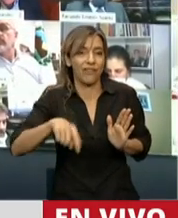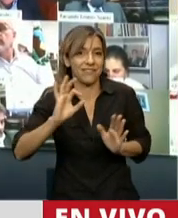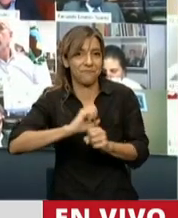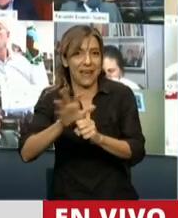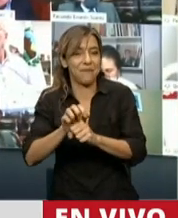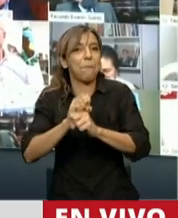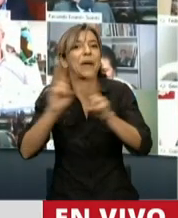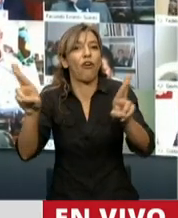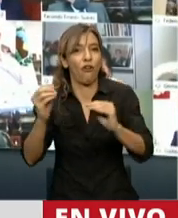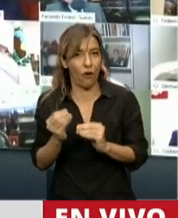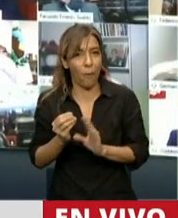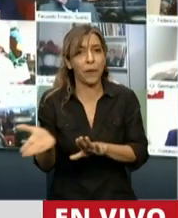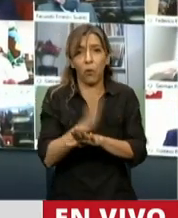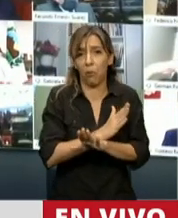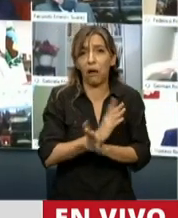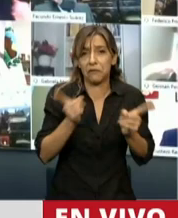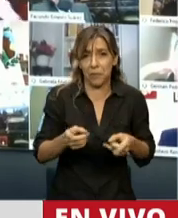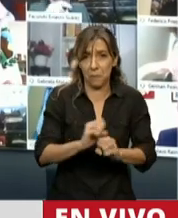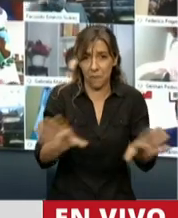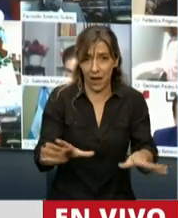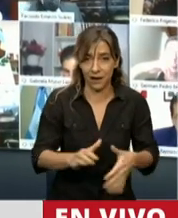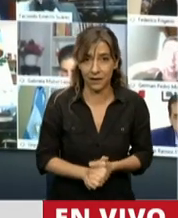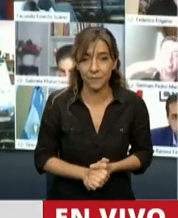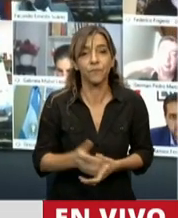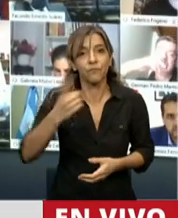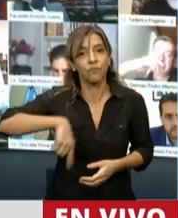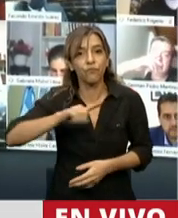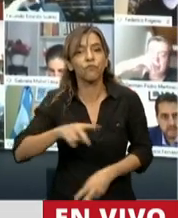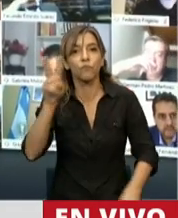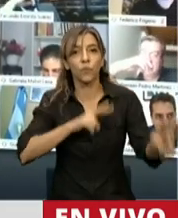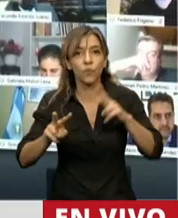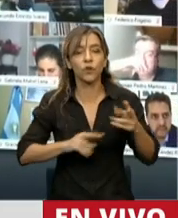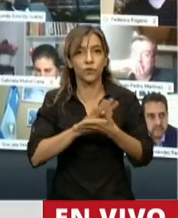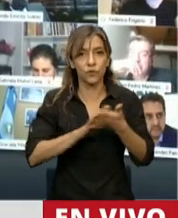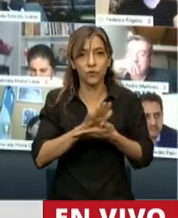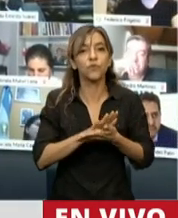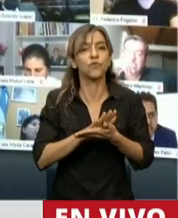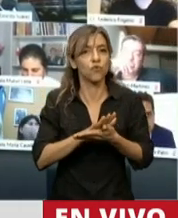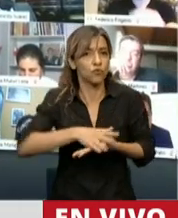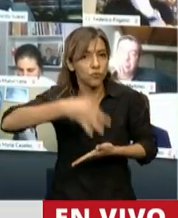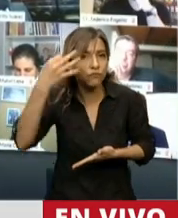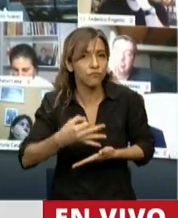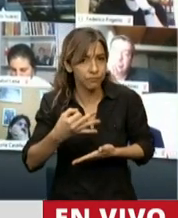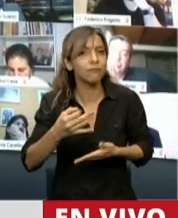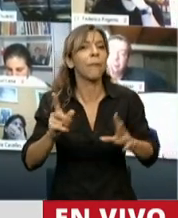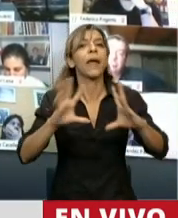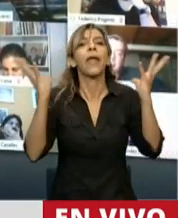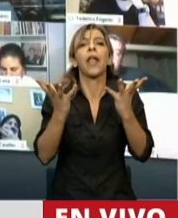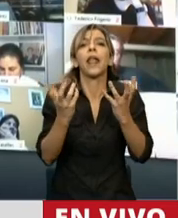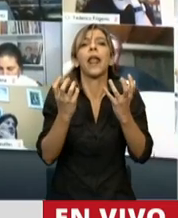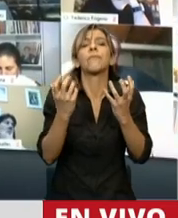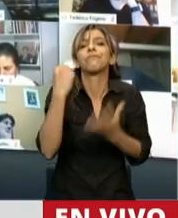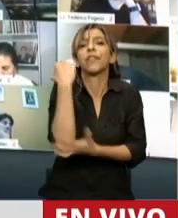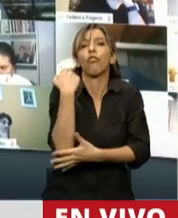En este marco de restricciones macroeconómicas y financieras, ahora voy a hablar de la deuda, es que tenemos que